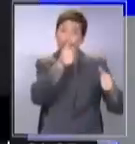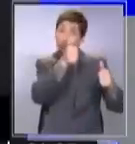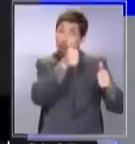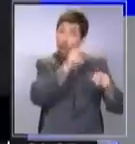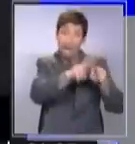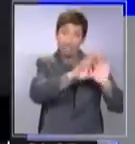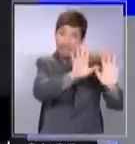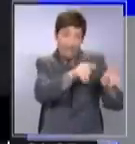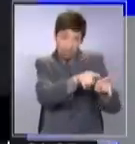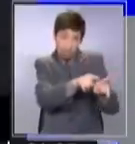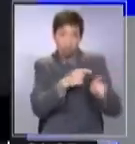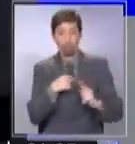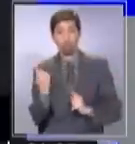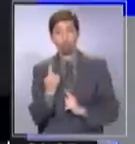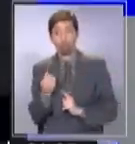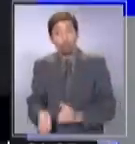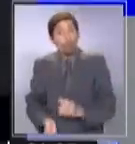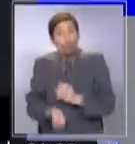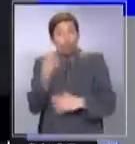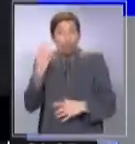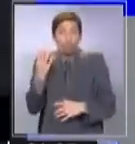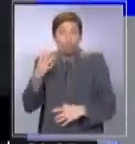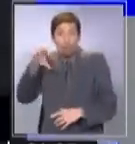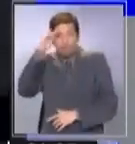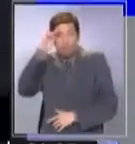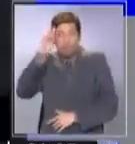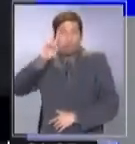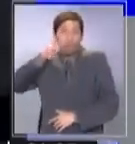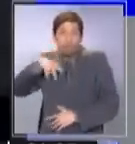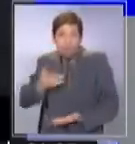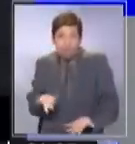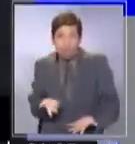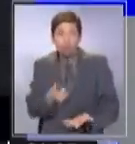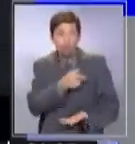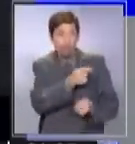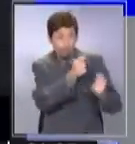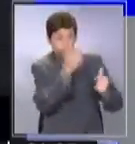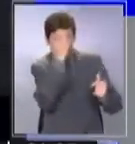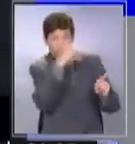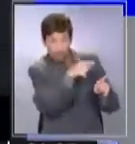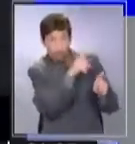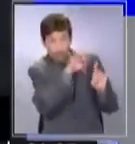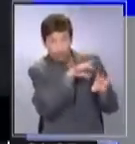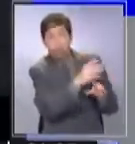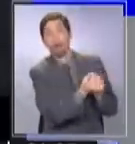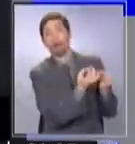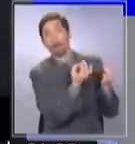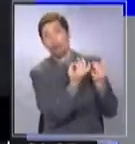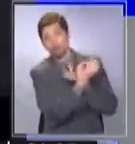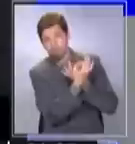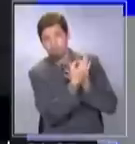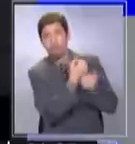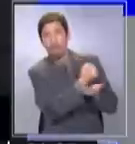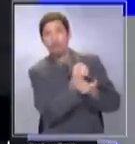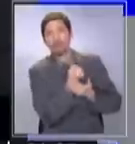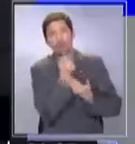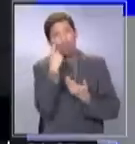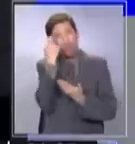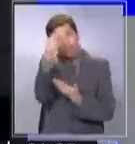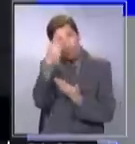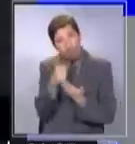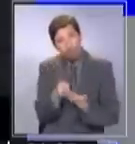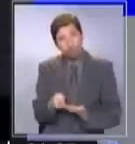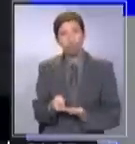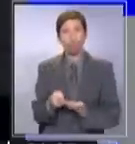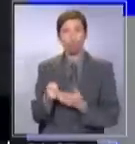a de una otra manera de asociarnos con gente experta en el análisis de campaña en diagnósticos de campaña el trabajo diario